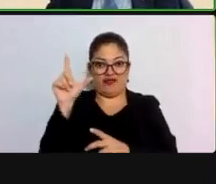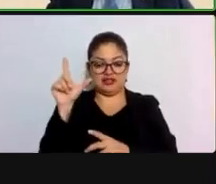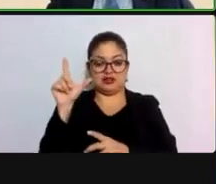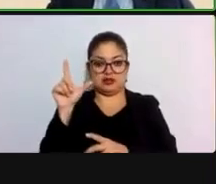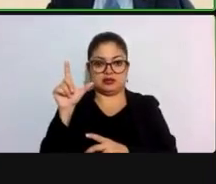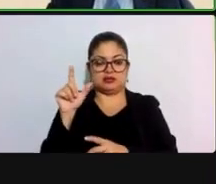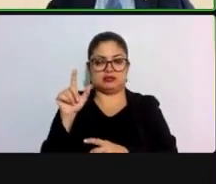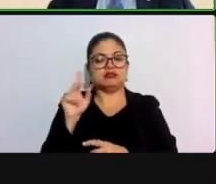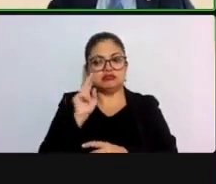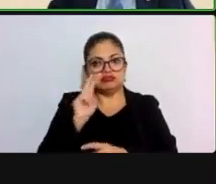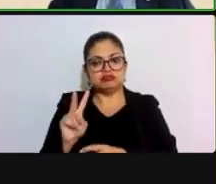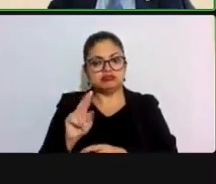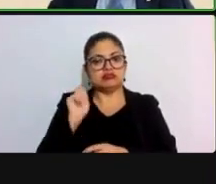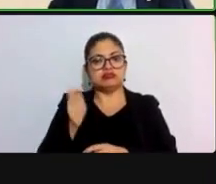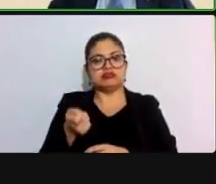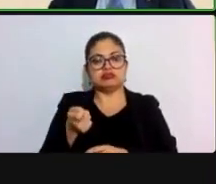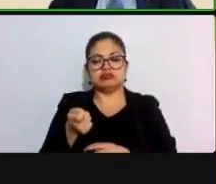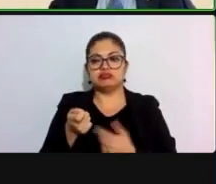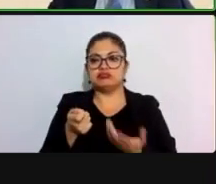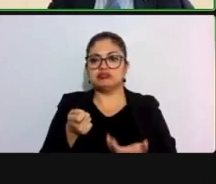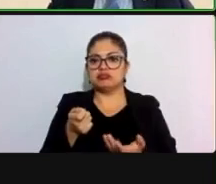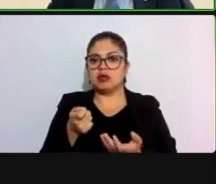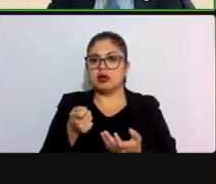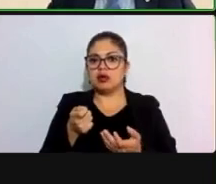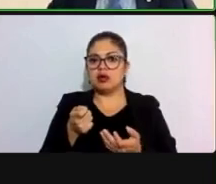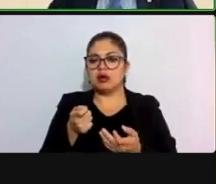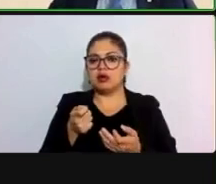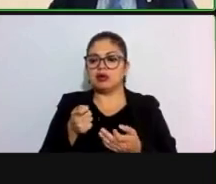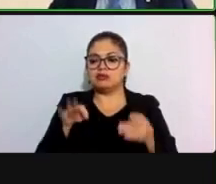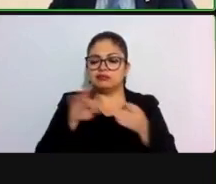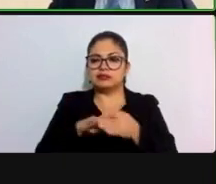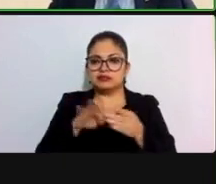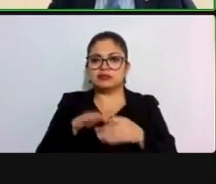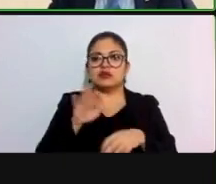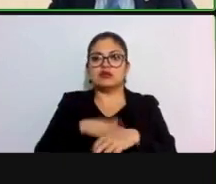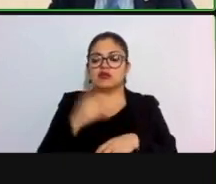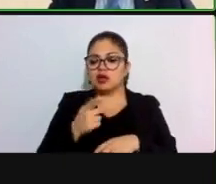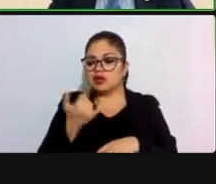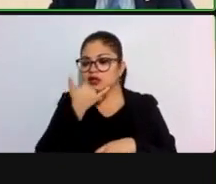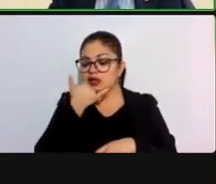los deportistas de la cancha por haber sufrido lesiones.